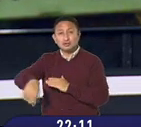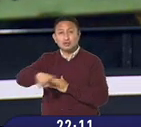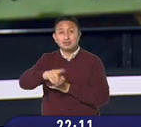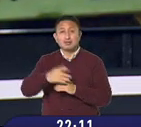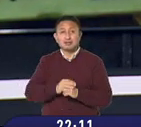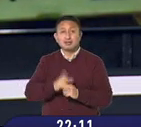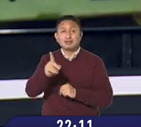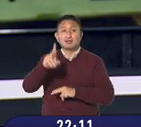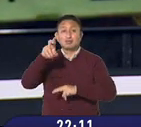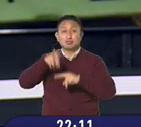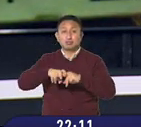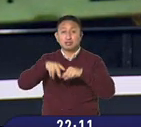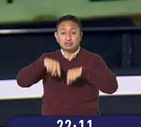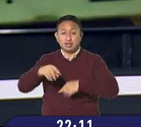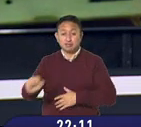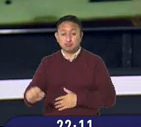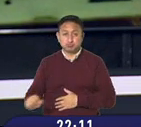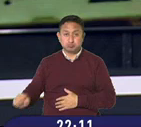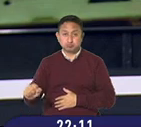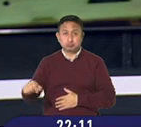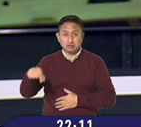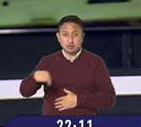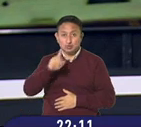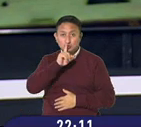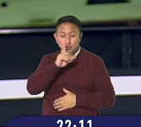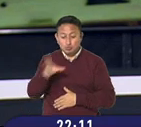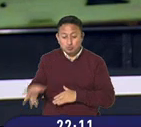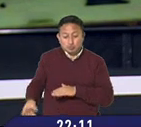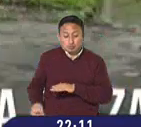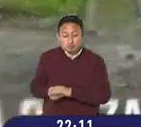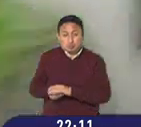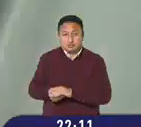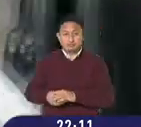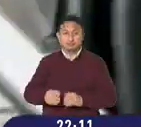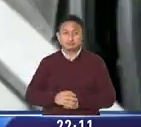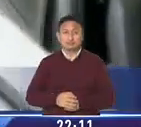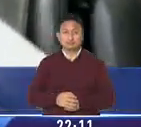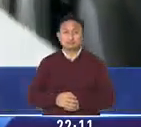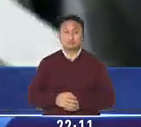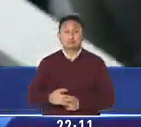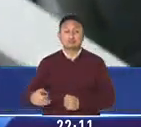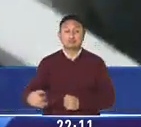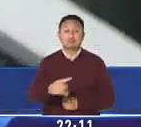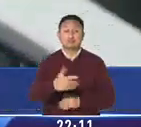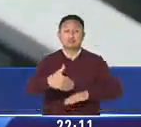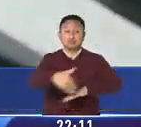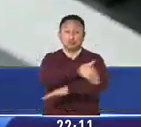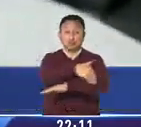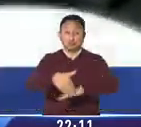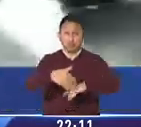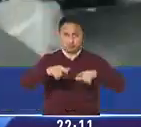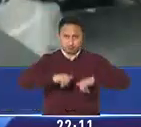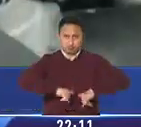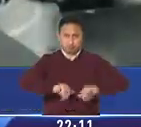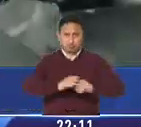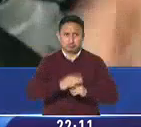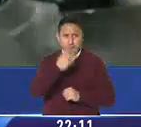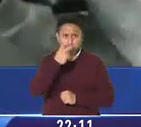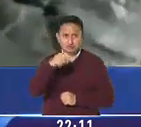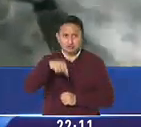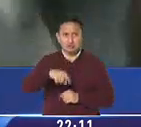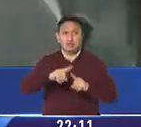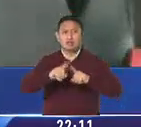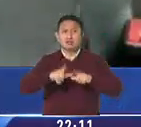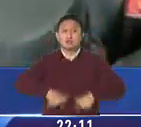los asientos y en la caja de cambios de un vehículo. Los operativos en carreteras continúan evidenciando la circulación por